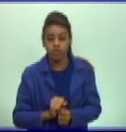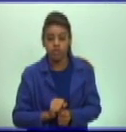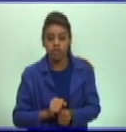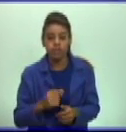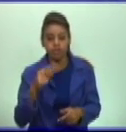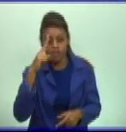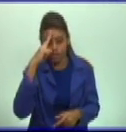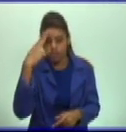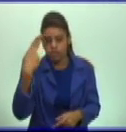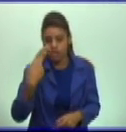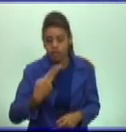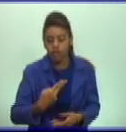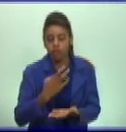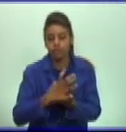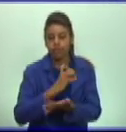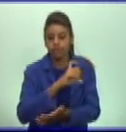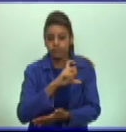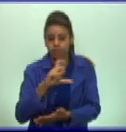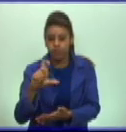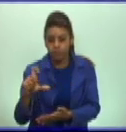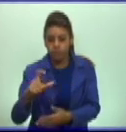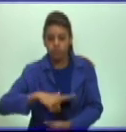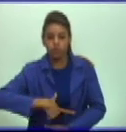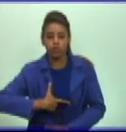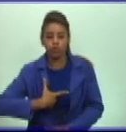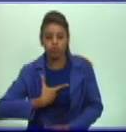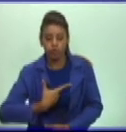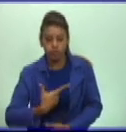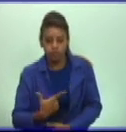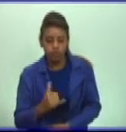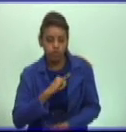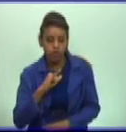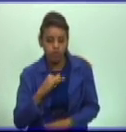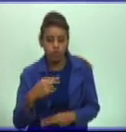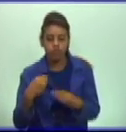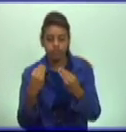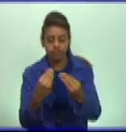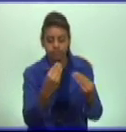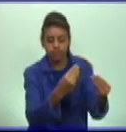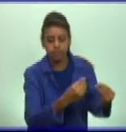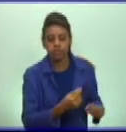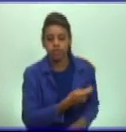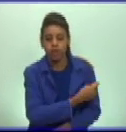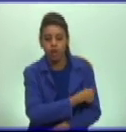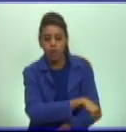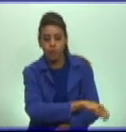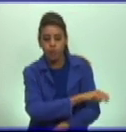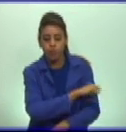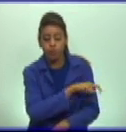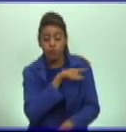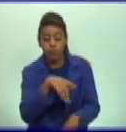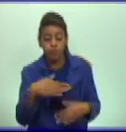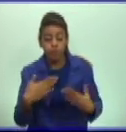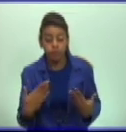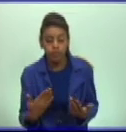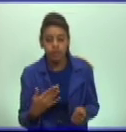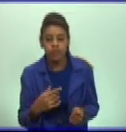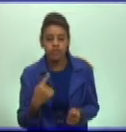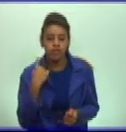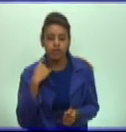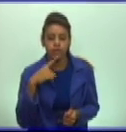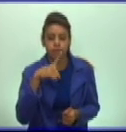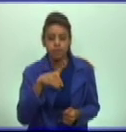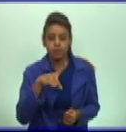salud, educación y la cultura. Es por eso entonces que en